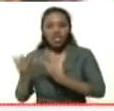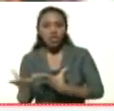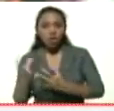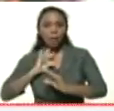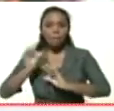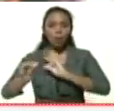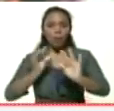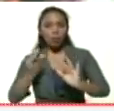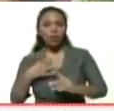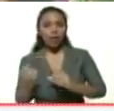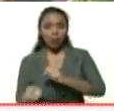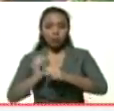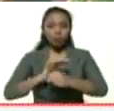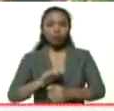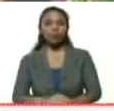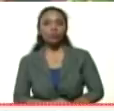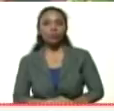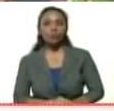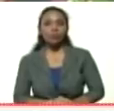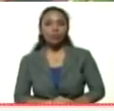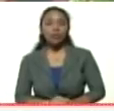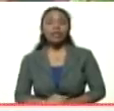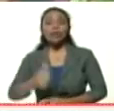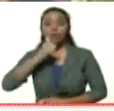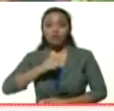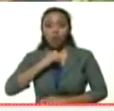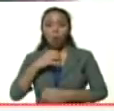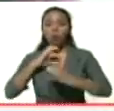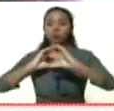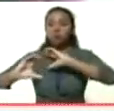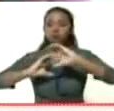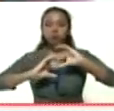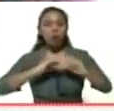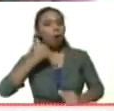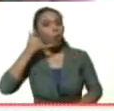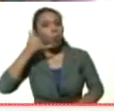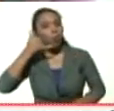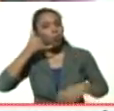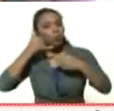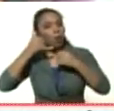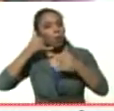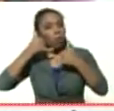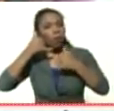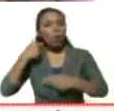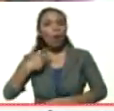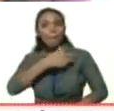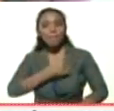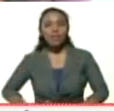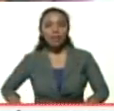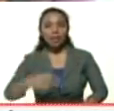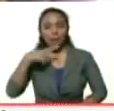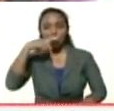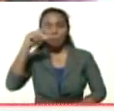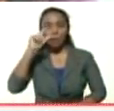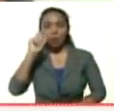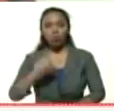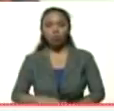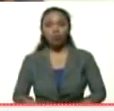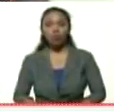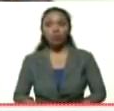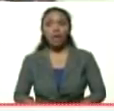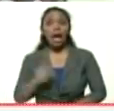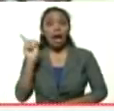de COVID-19 y sostuvieron una conversación telefónica con nuestro presidente Nicolás Maduro. Ellos